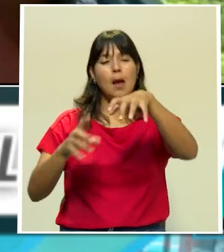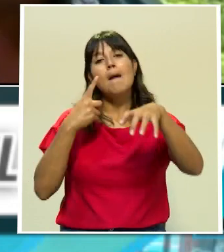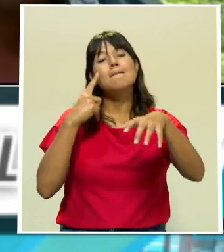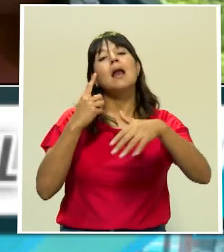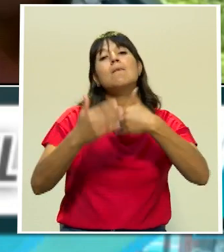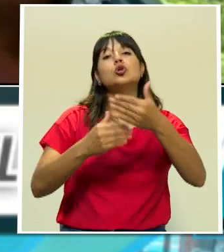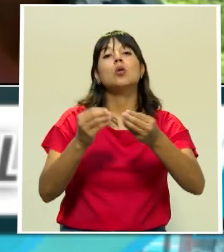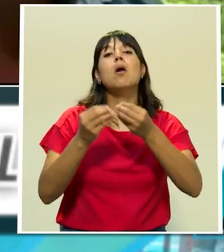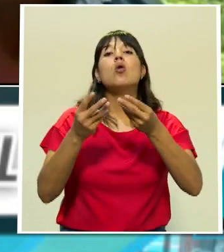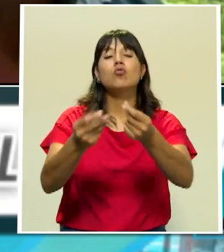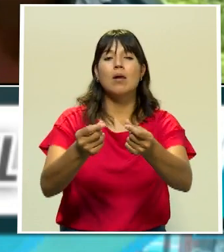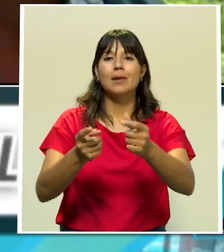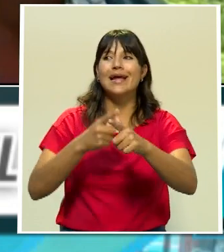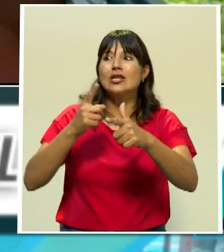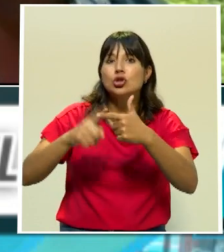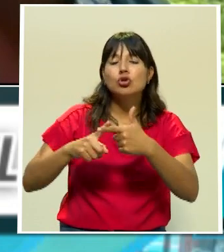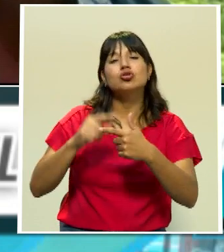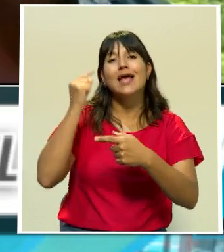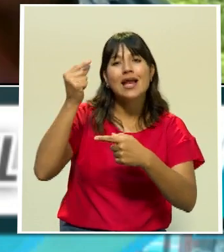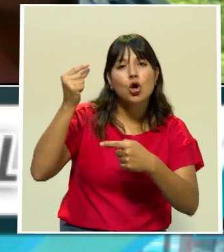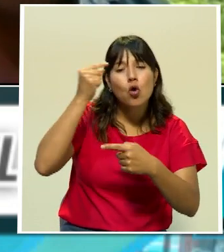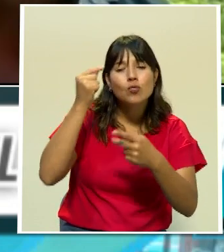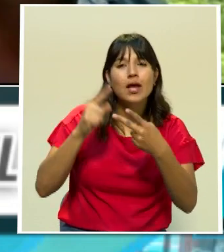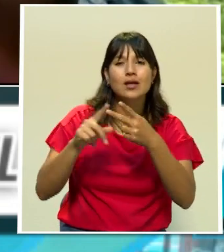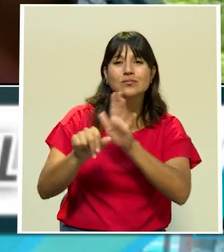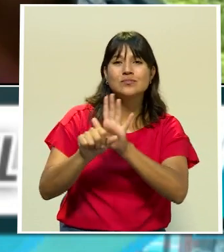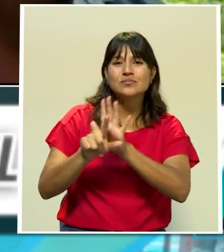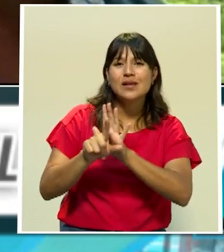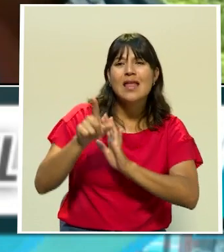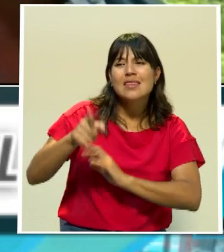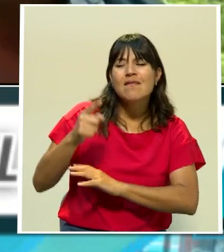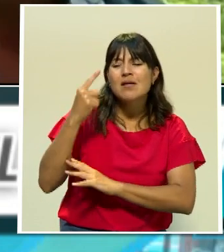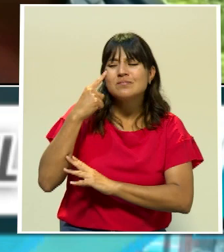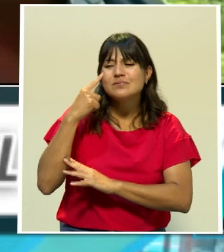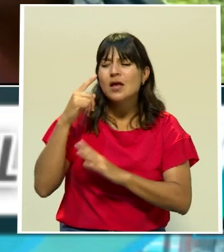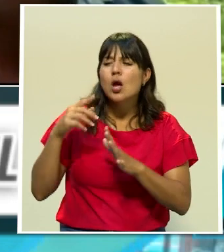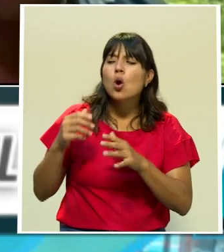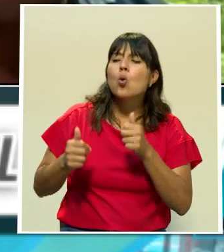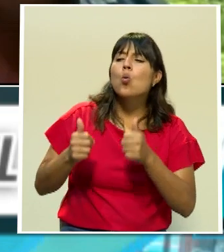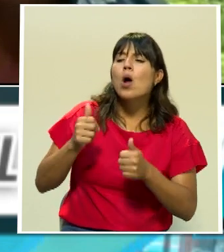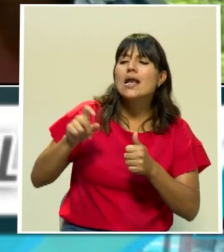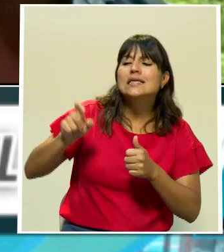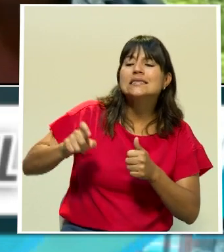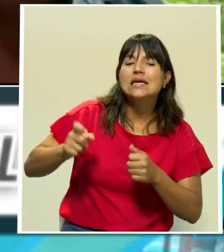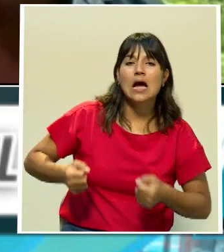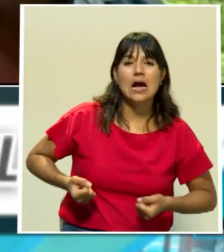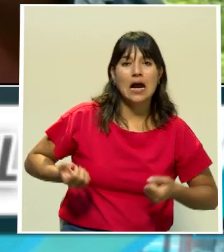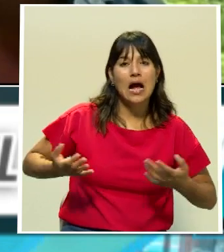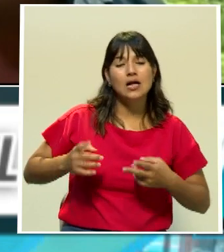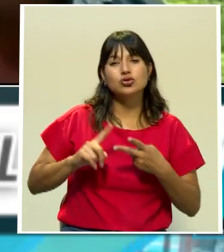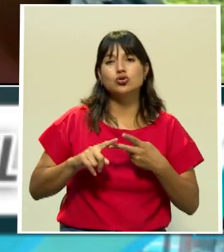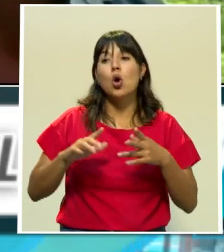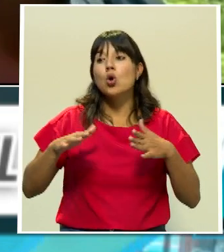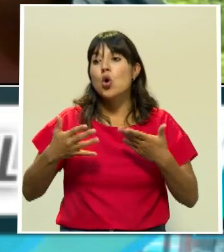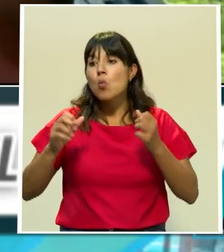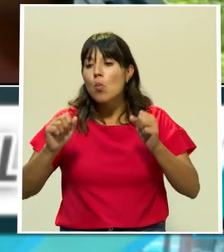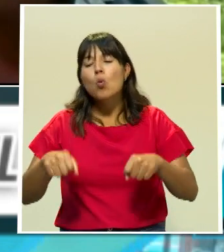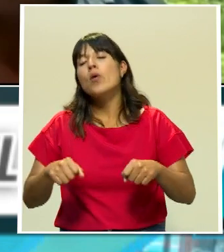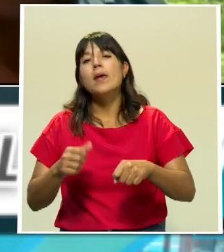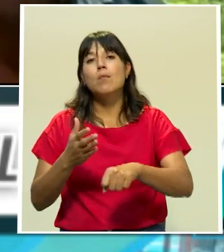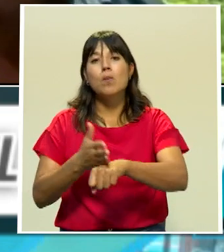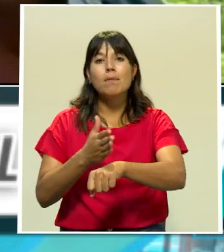Legislativo deberían estar considerando sobre cuál es la pertinencia del gasto, sobre cómo podríamos aumentar la eficacia